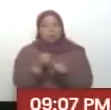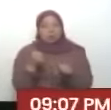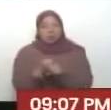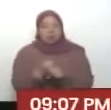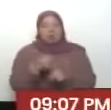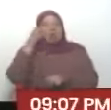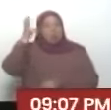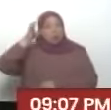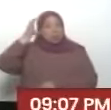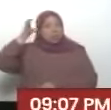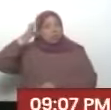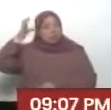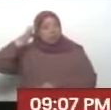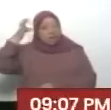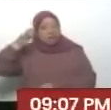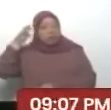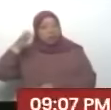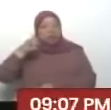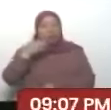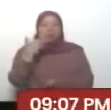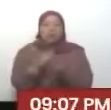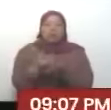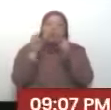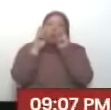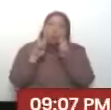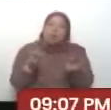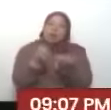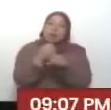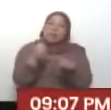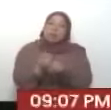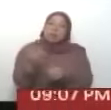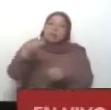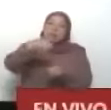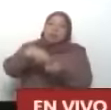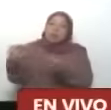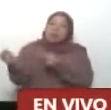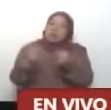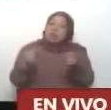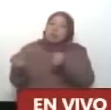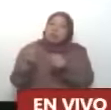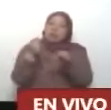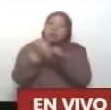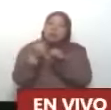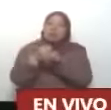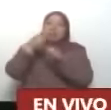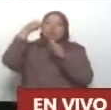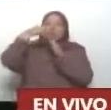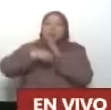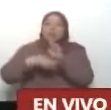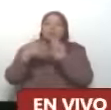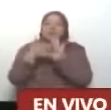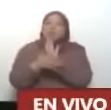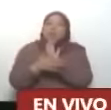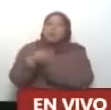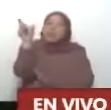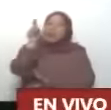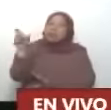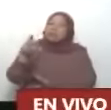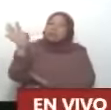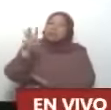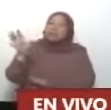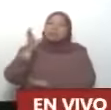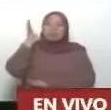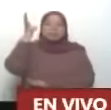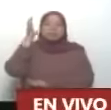y a concientizar. Era gratificante ver que trabajadores entraban en debate profundo sobre el Esequibo y que tenía conciencia,